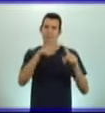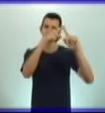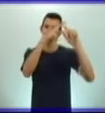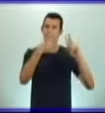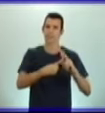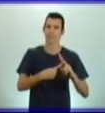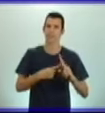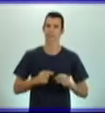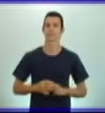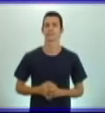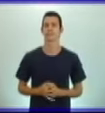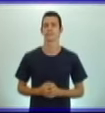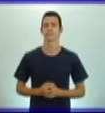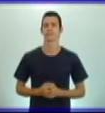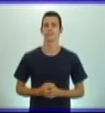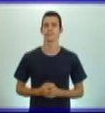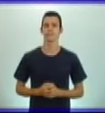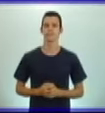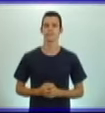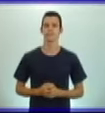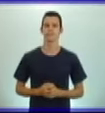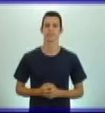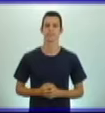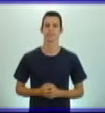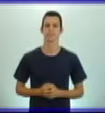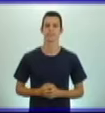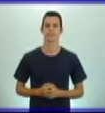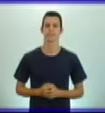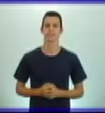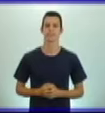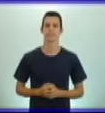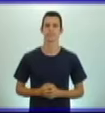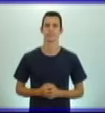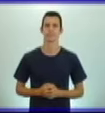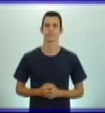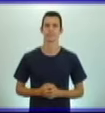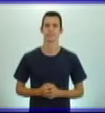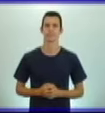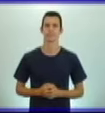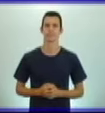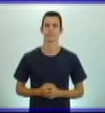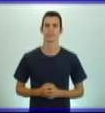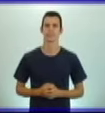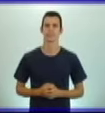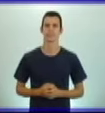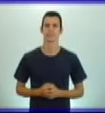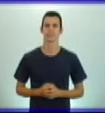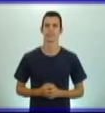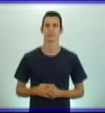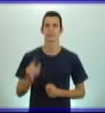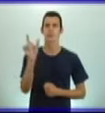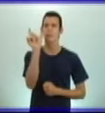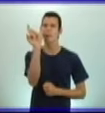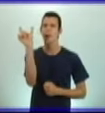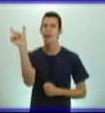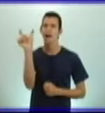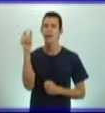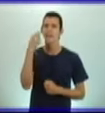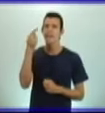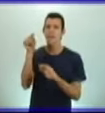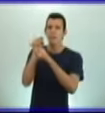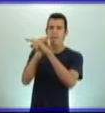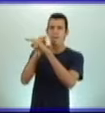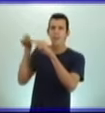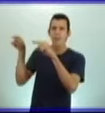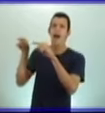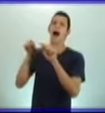estos temas, fíjense que hemos subrayado algunas palabras que pensamos que son clave, que es determinar e interpretar las propiedades globales de las funciones.